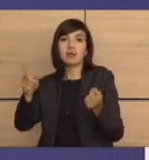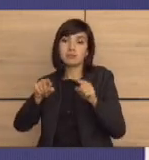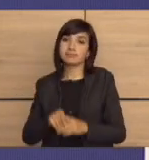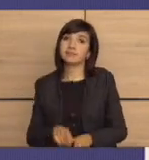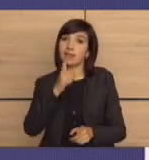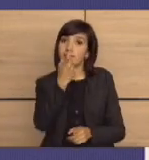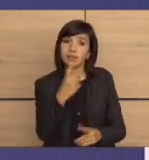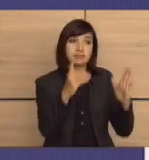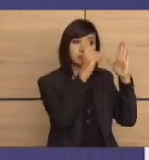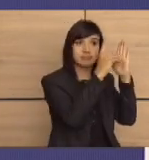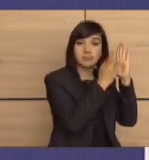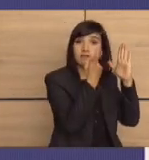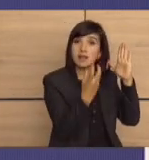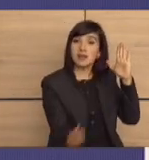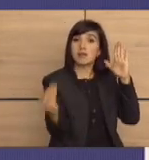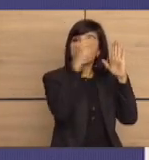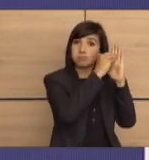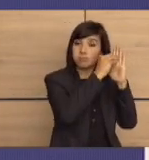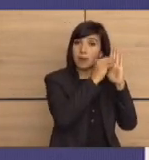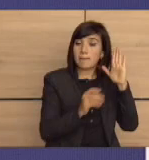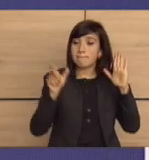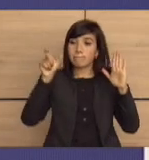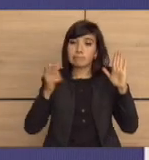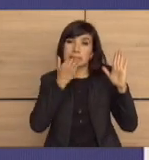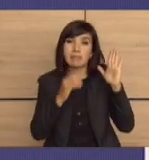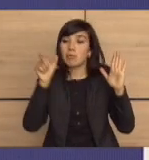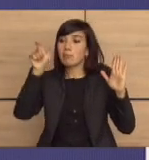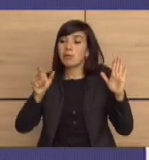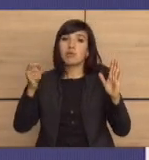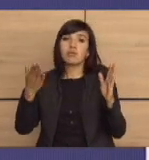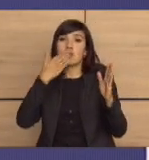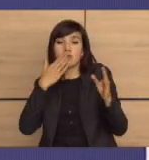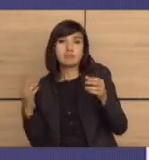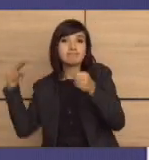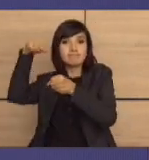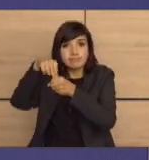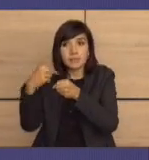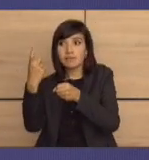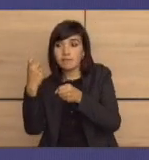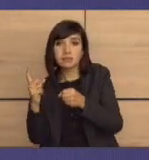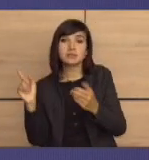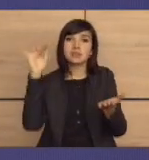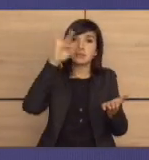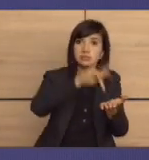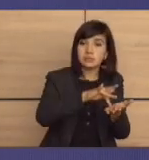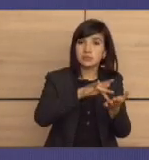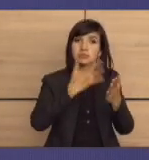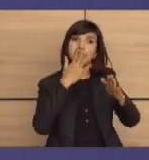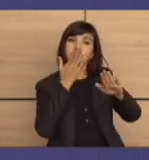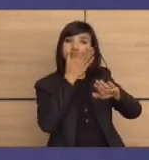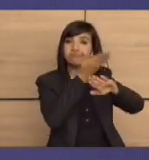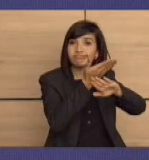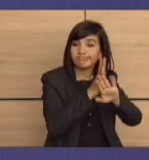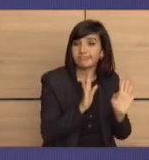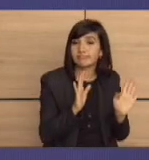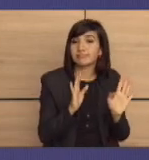de la comisión sea uno de los sabios de los pueblos, digamos, no está así, pero reconozco que el ministerio y el